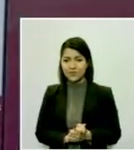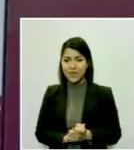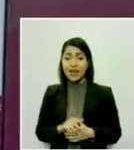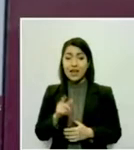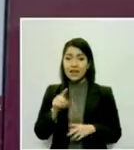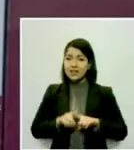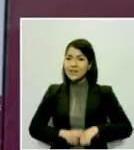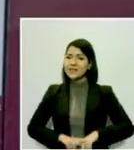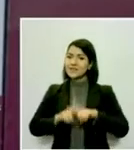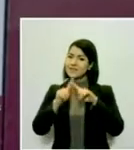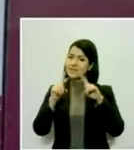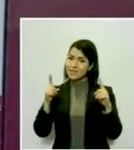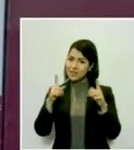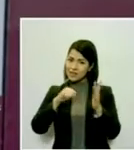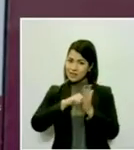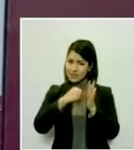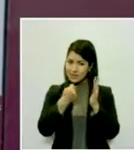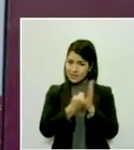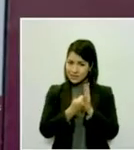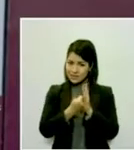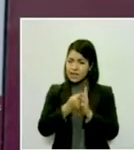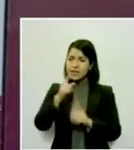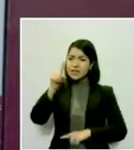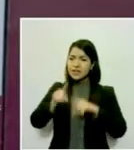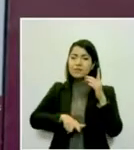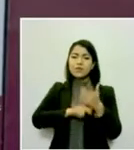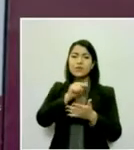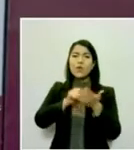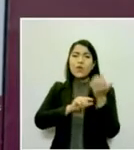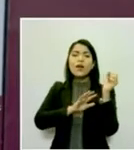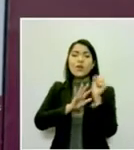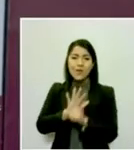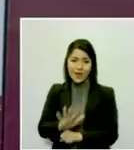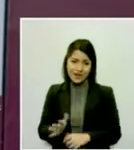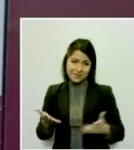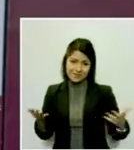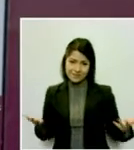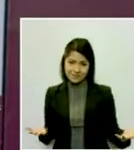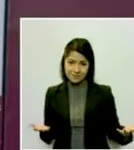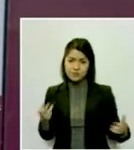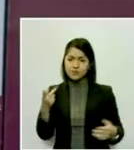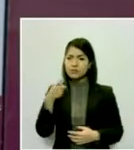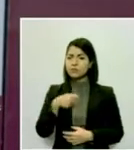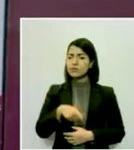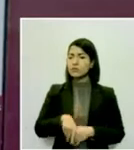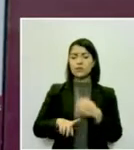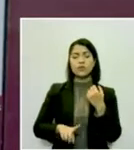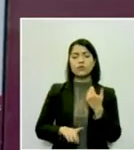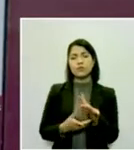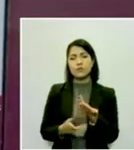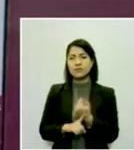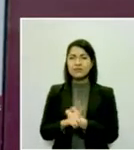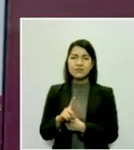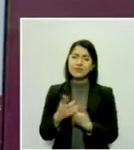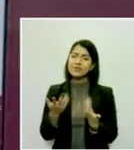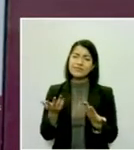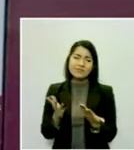son distintas técnicas dependiendo del terreno. Tenemos un problema, por ejemplo, no un problema, pero